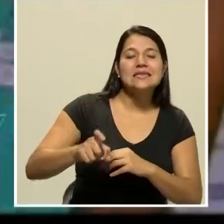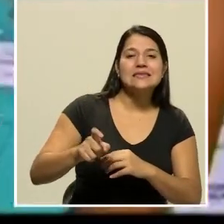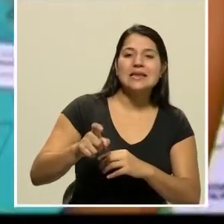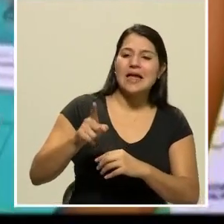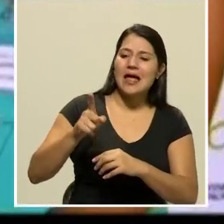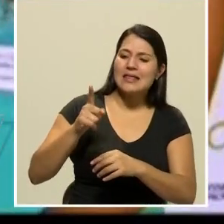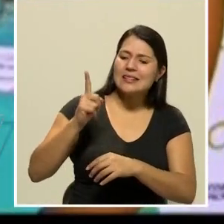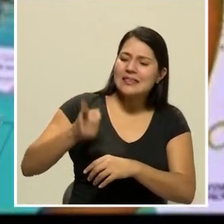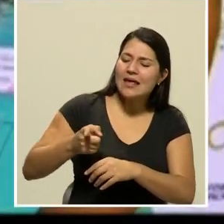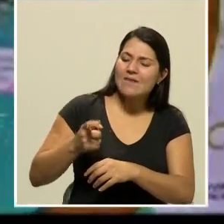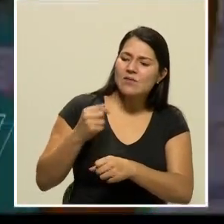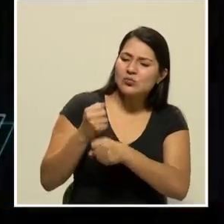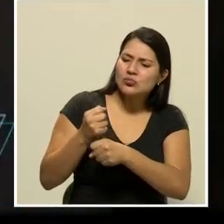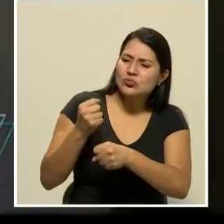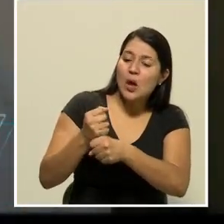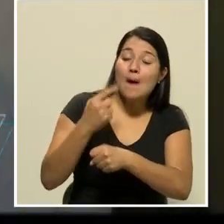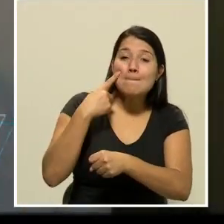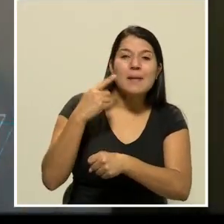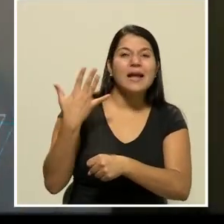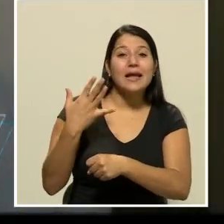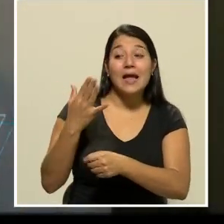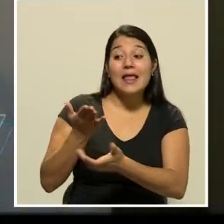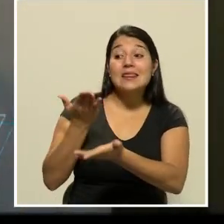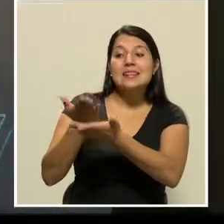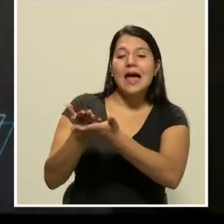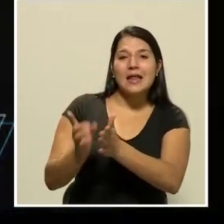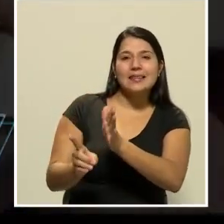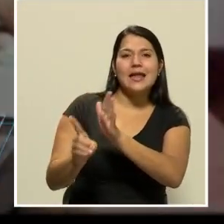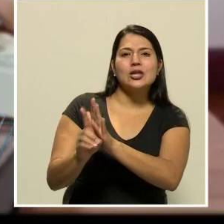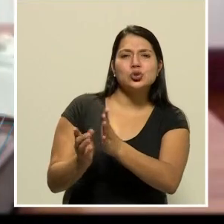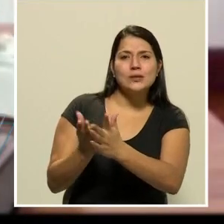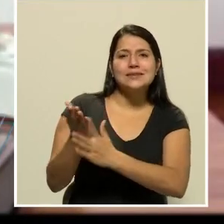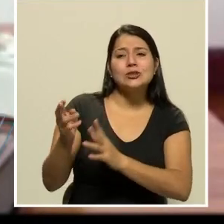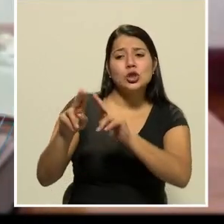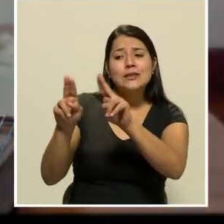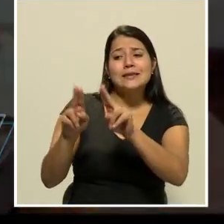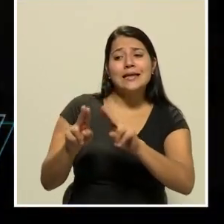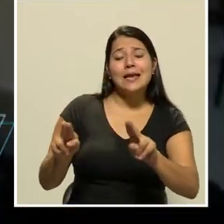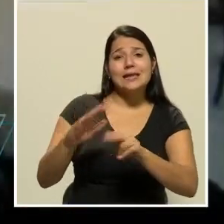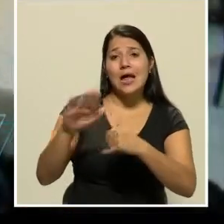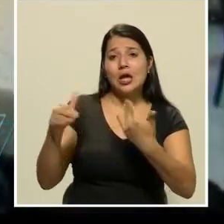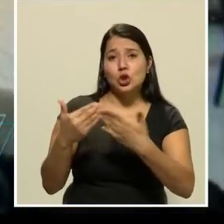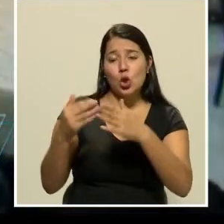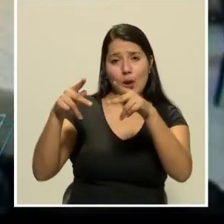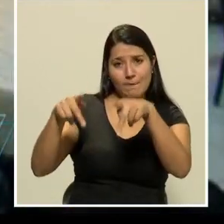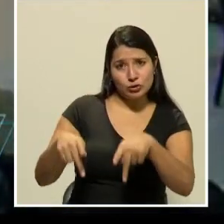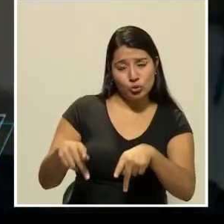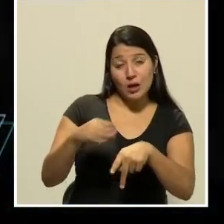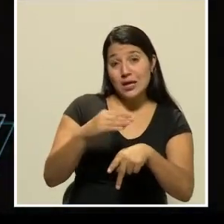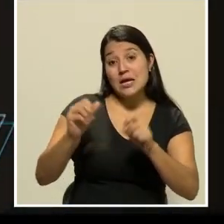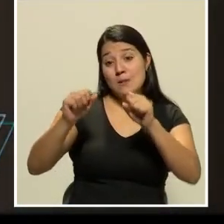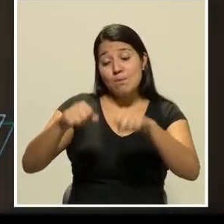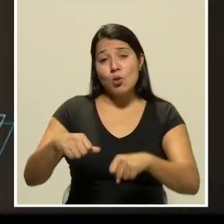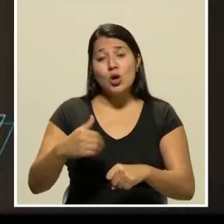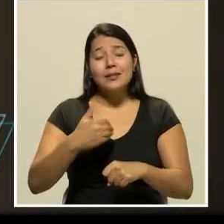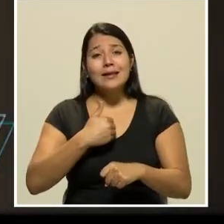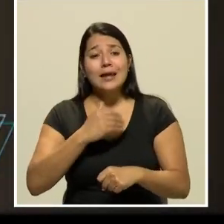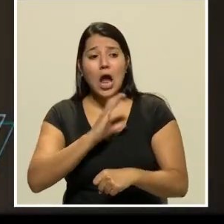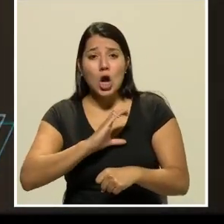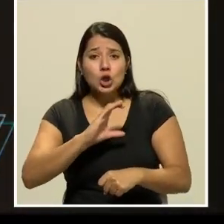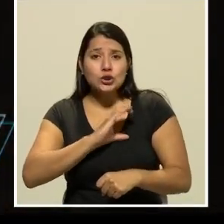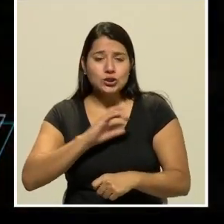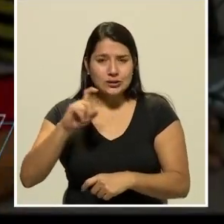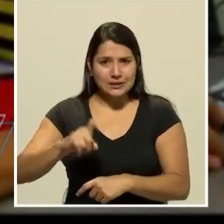dé derecho a todo ciudadano al acceso al Internet, ¿verdad?, y a contar con las condiciones que